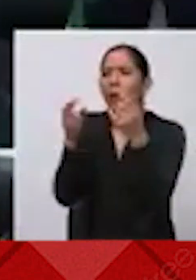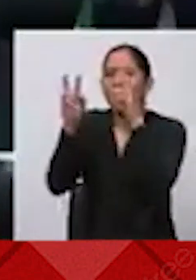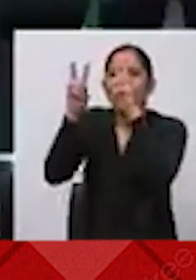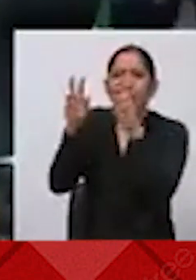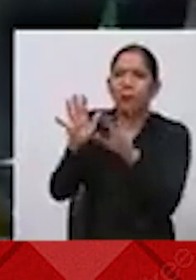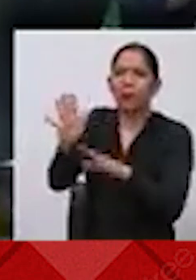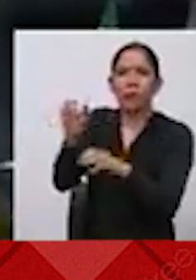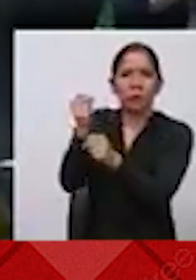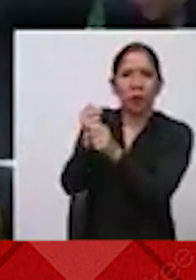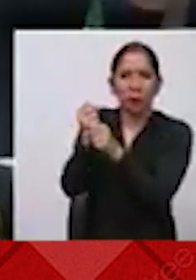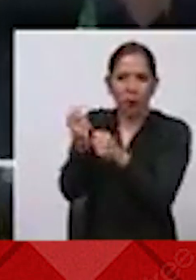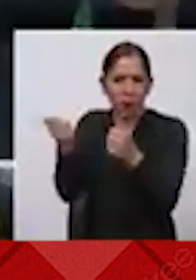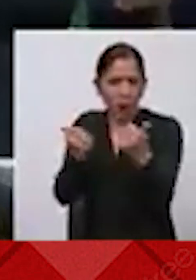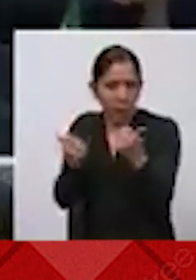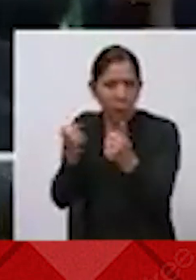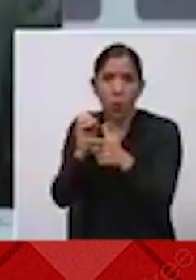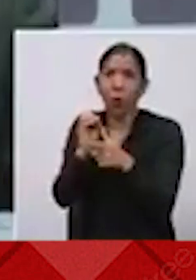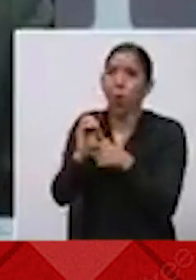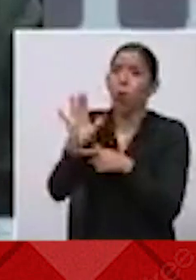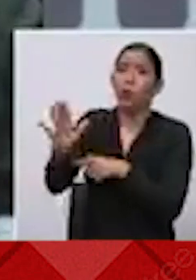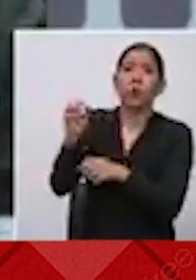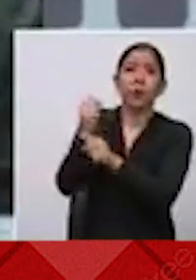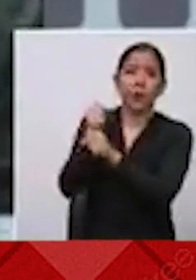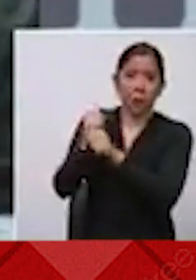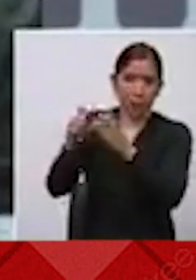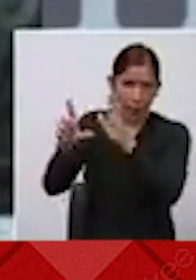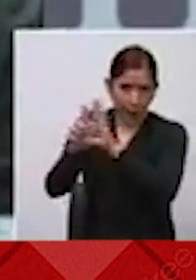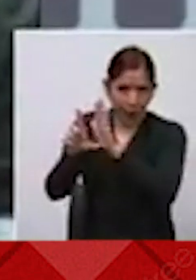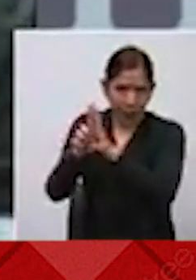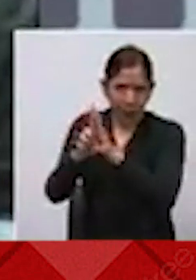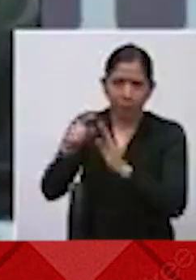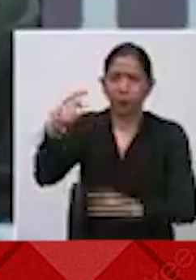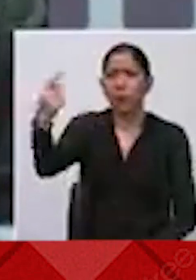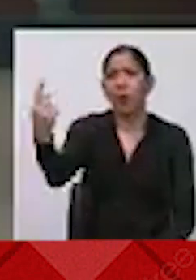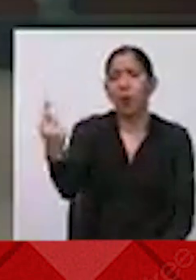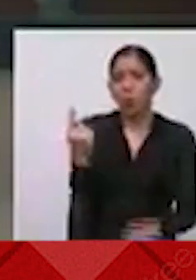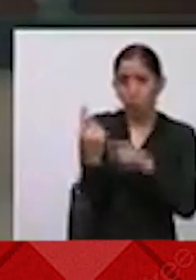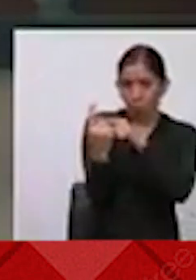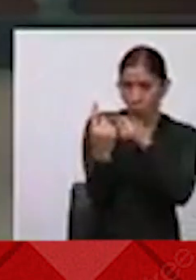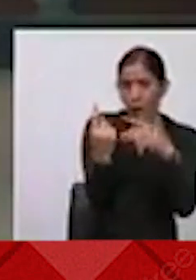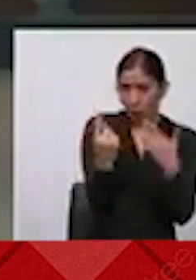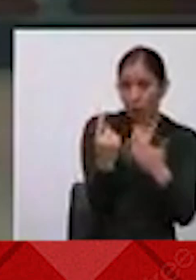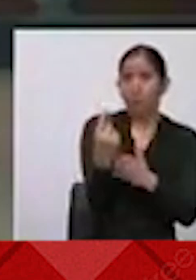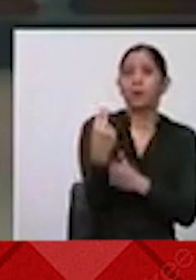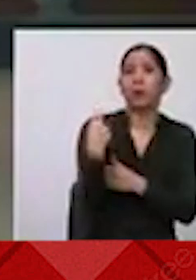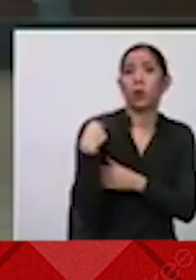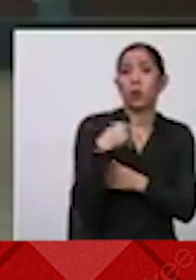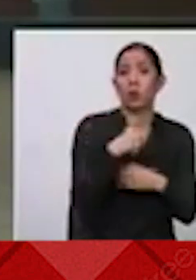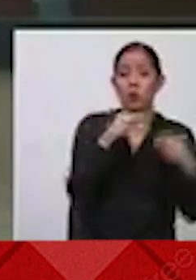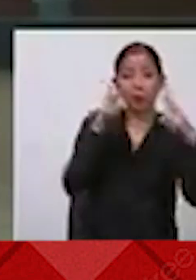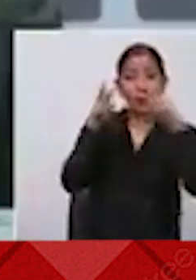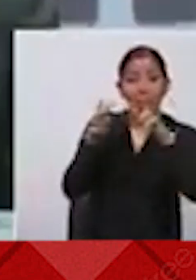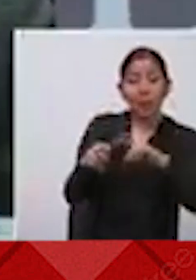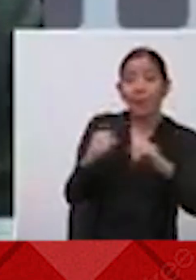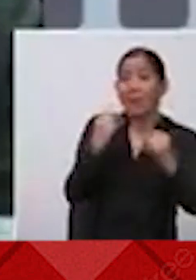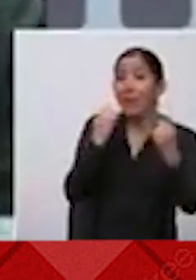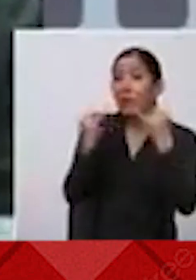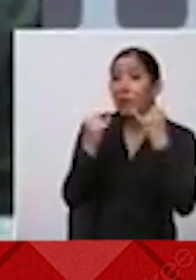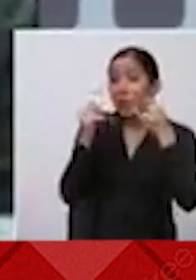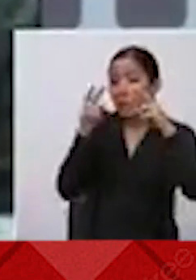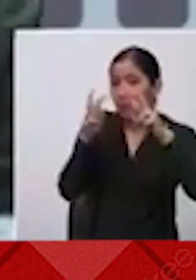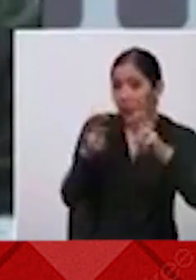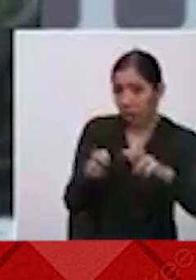obviamente estos pueden sumar a los que ya se conoce en el proceso aperturado en el Departamento de Santa Cruz por el Ministerio